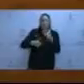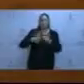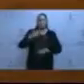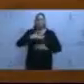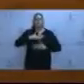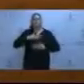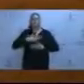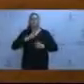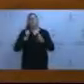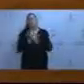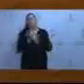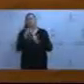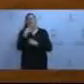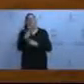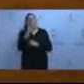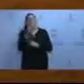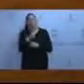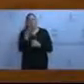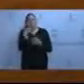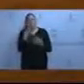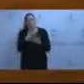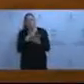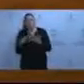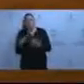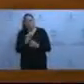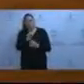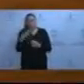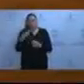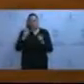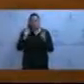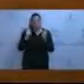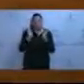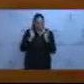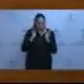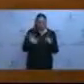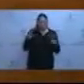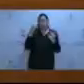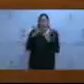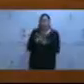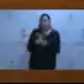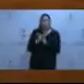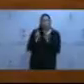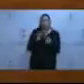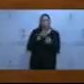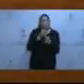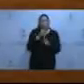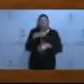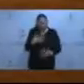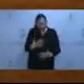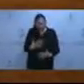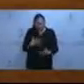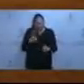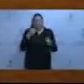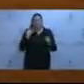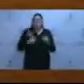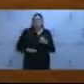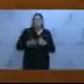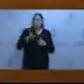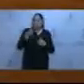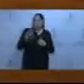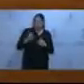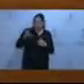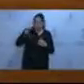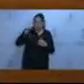24,9 millones. En cuanto al endeudamiento de la sociedad, le voy a facilitar datos más actualizados a día 20 de este